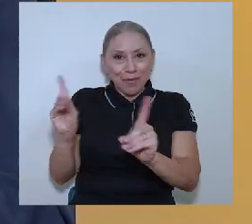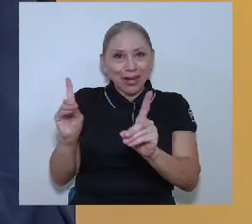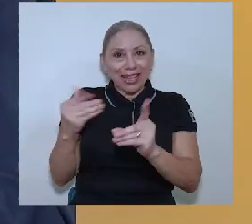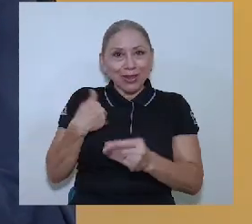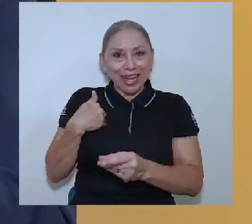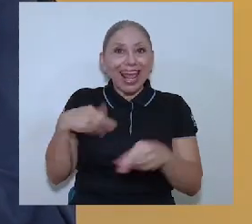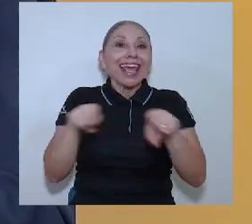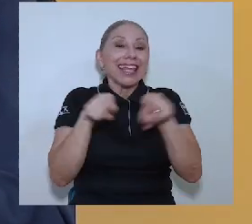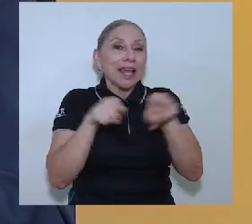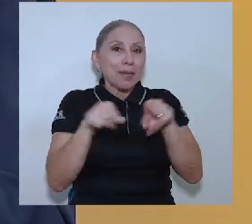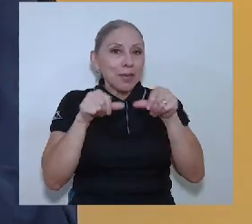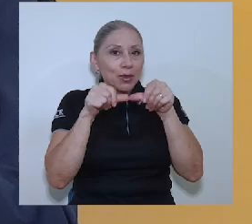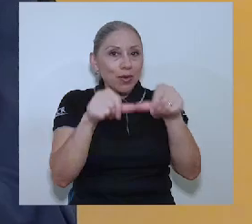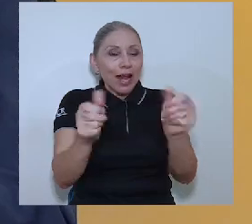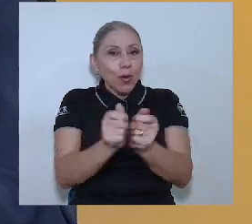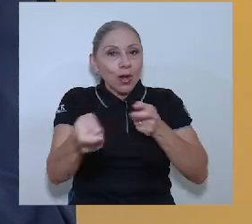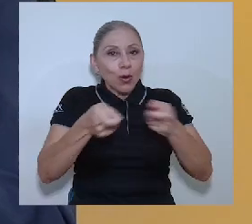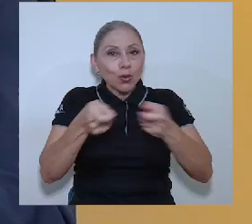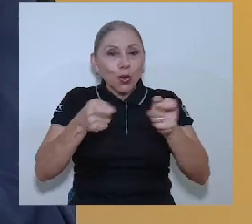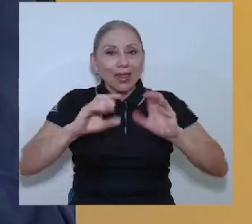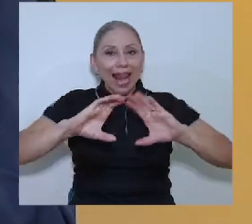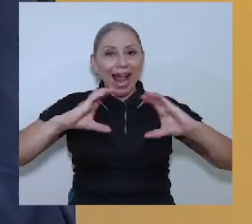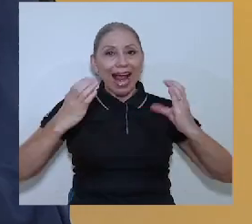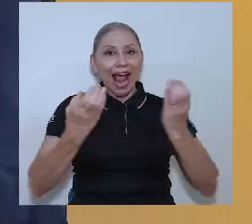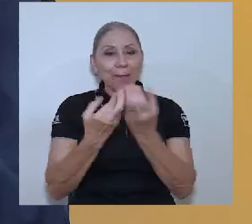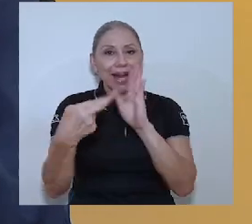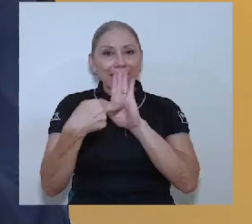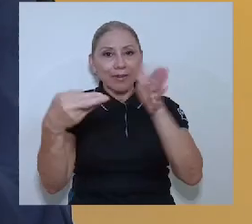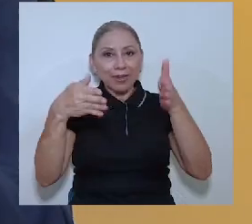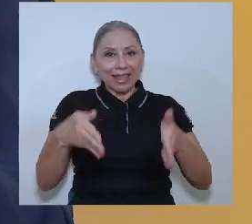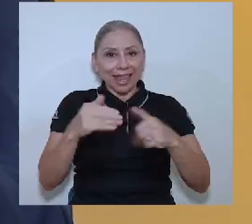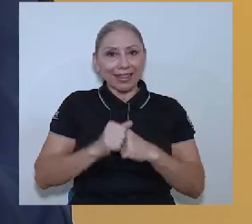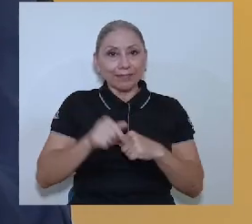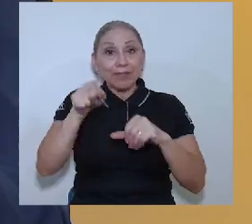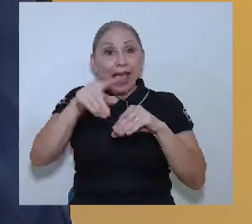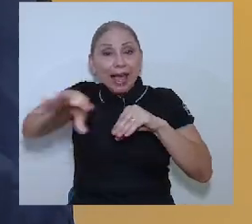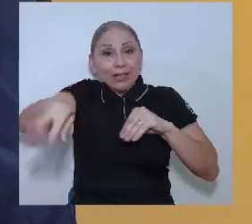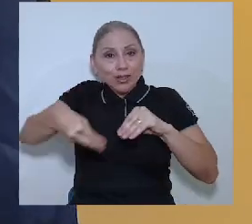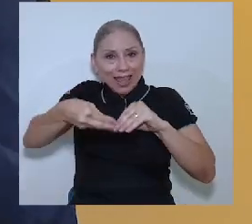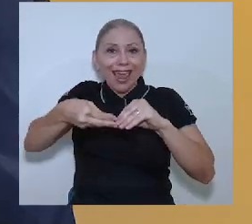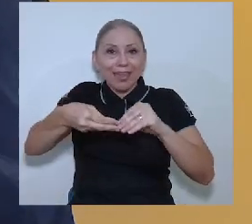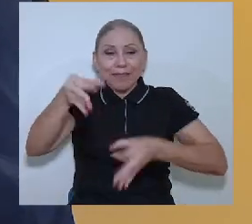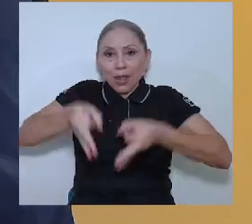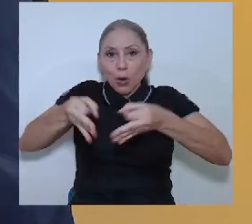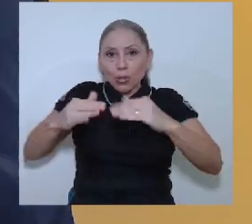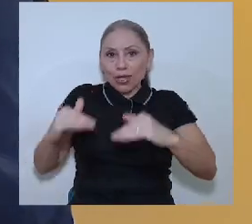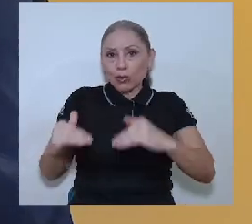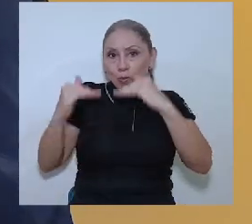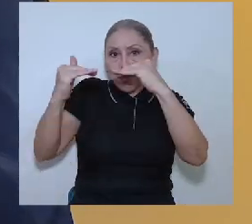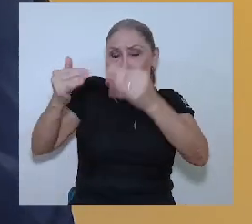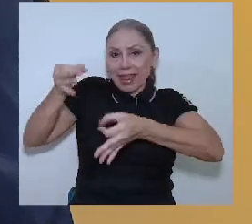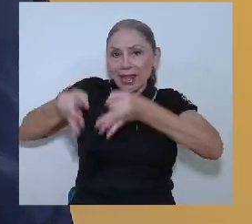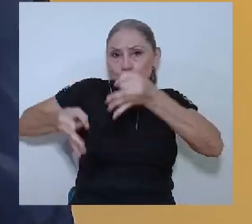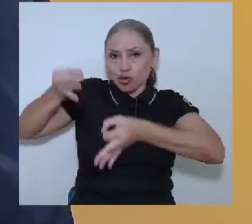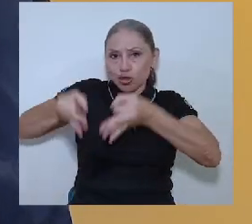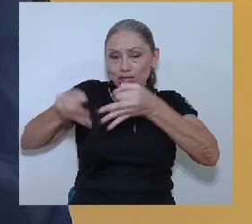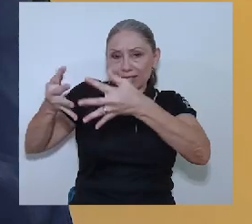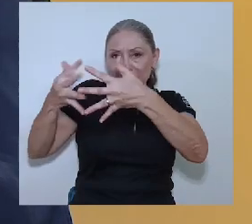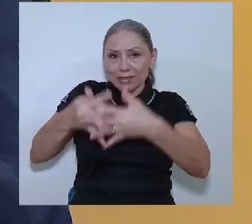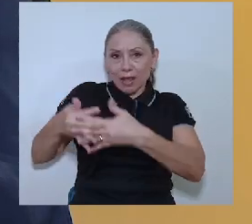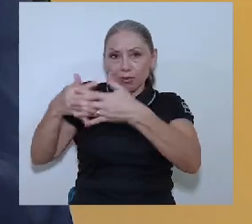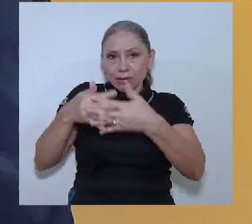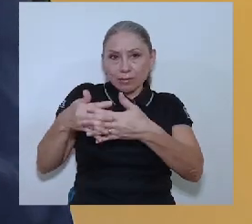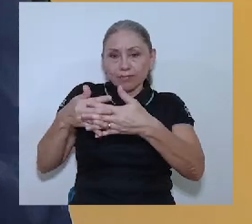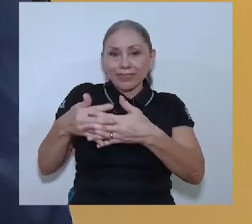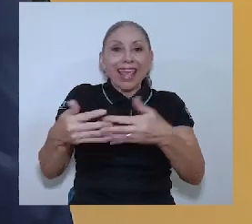control de la Cámara de Representantes. A esto se añade que la Corte Suprema de Justicia de Estados